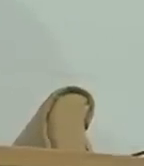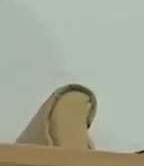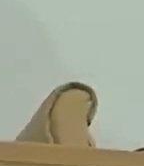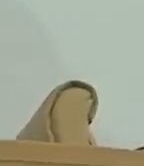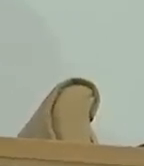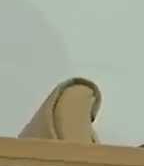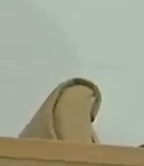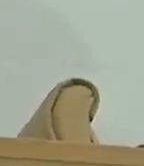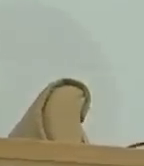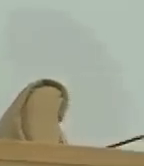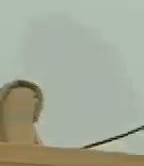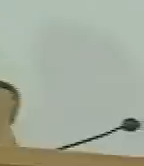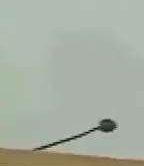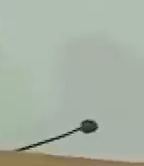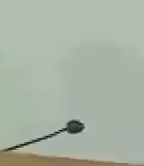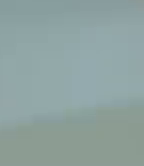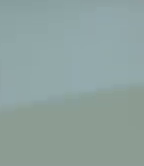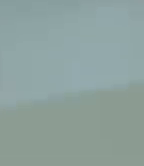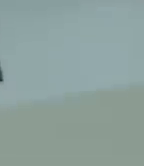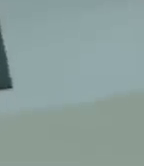Ahora sí creen en la democracia venezolana.